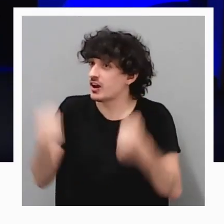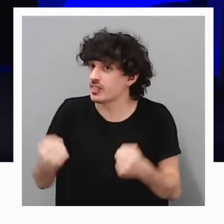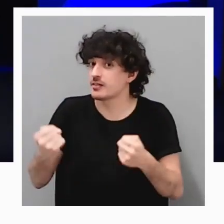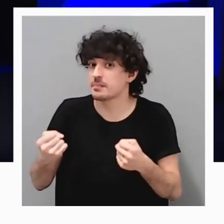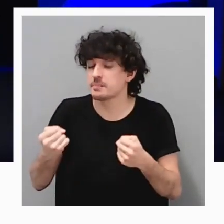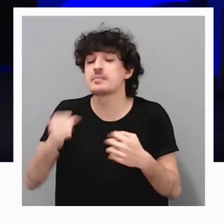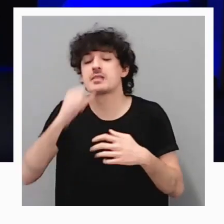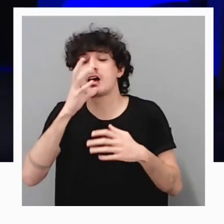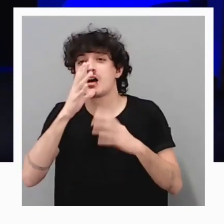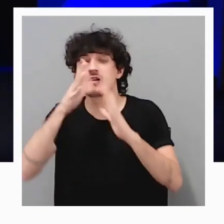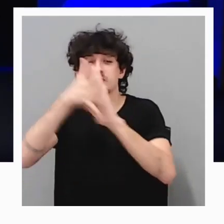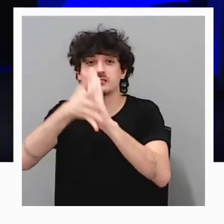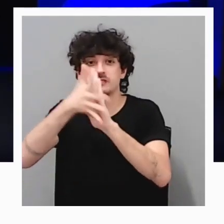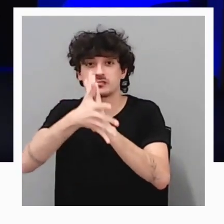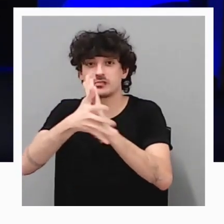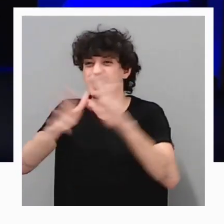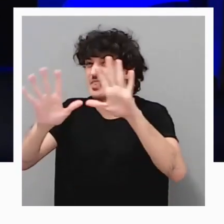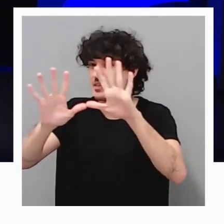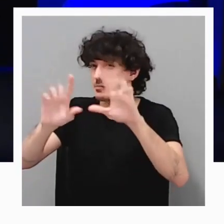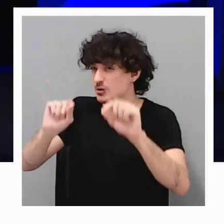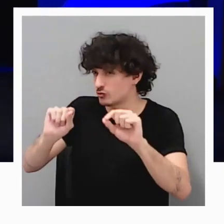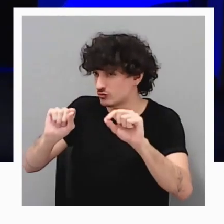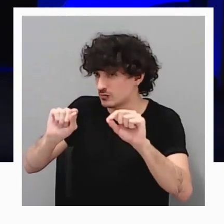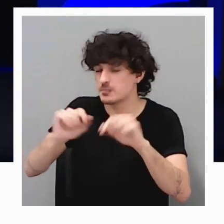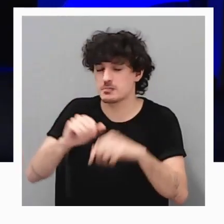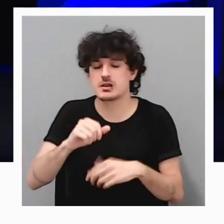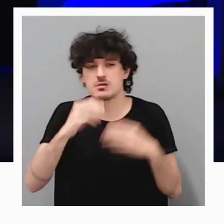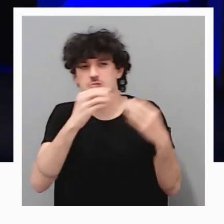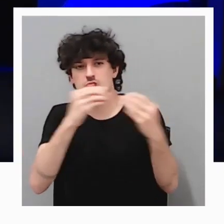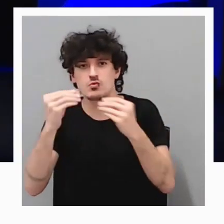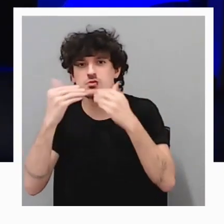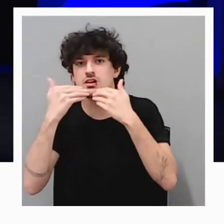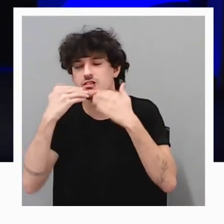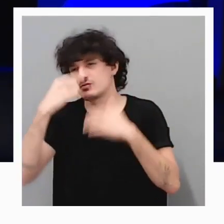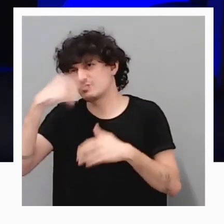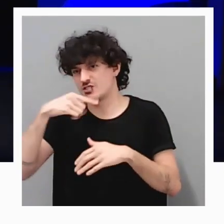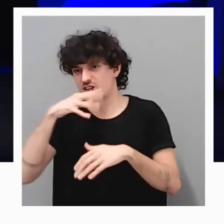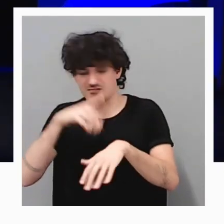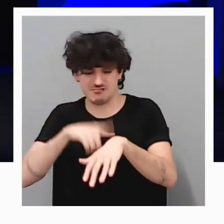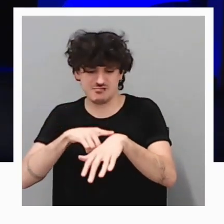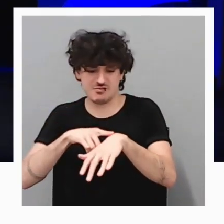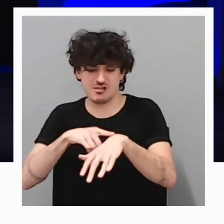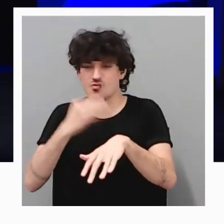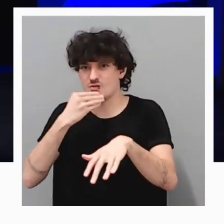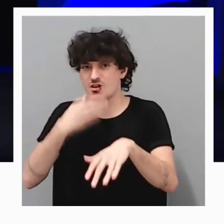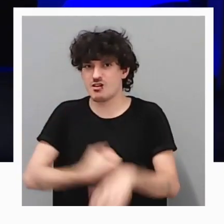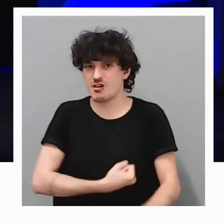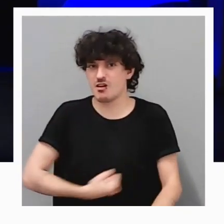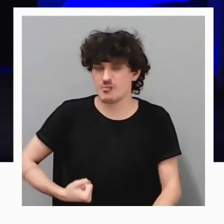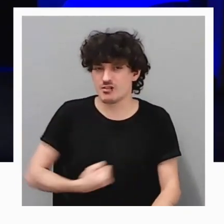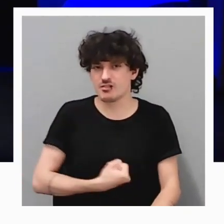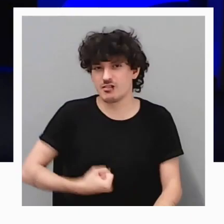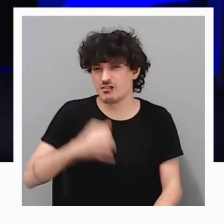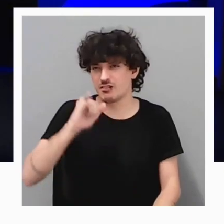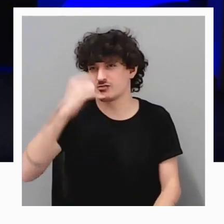explicaré cómo. Tienes 10 minutos. Pues muchísimas gracias y sé que es hora de comer, tenemos hambre y para traeros un poco a mi terreno os voy a compartir